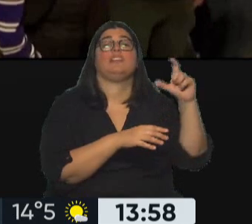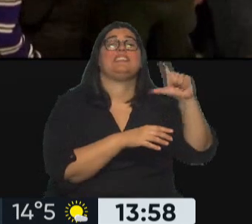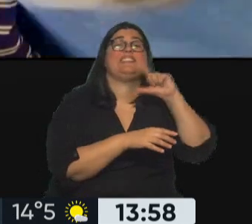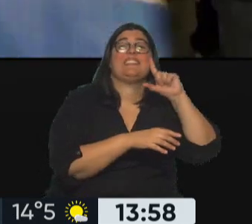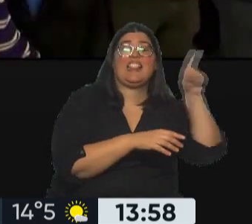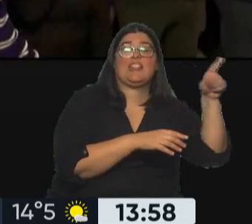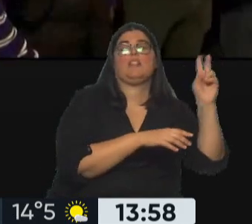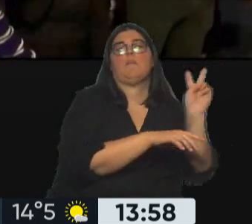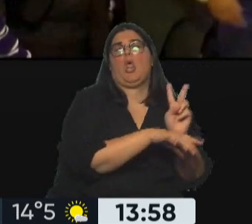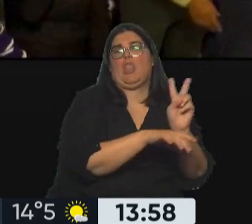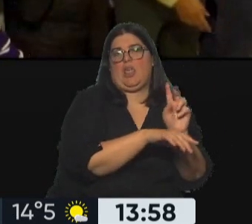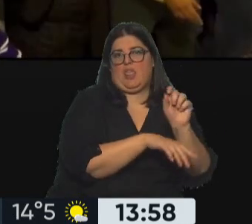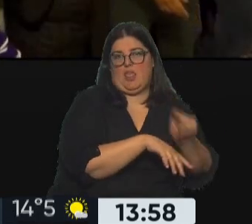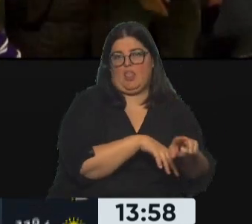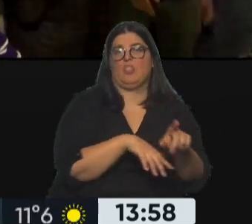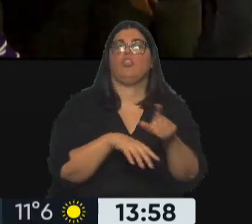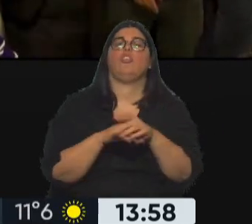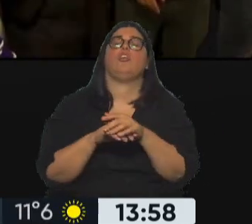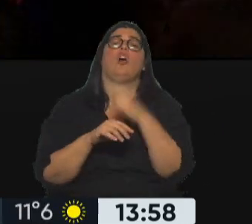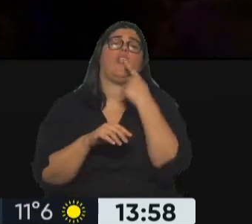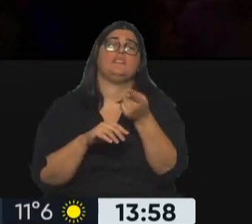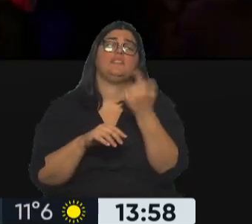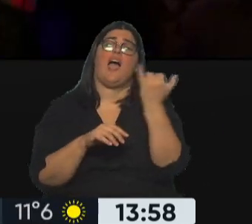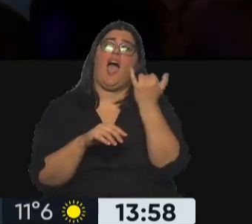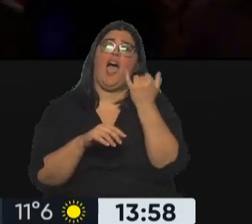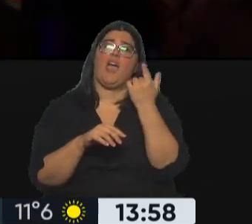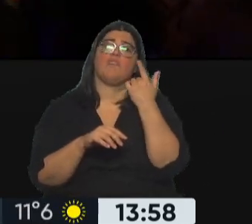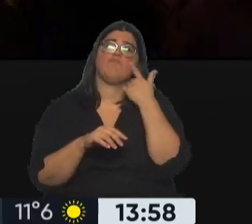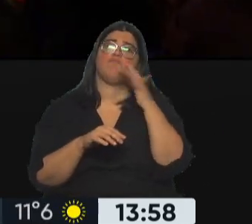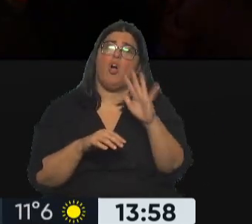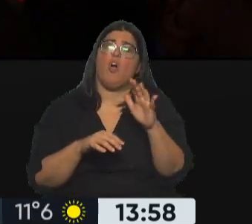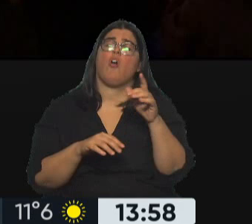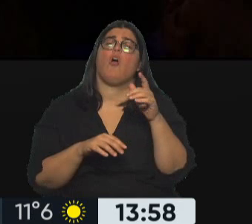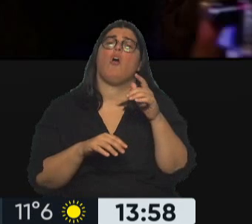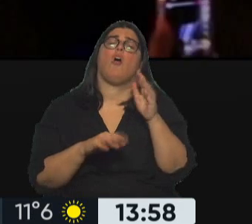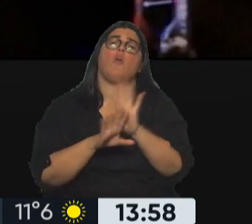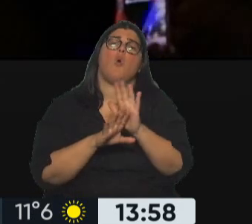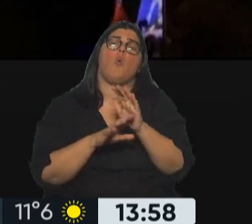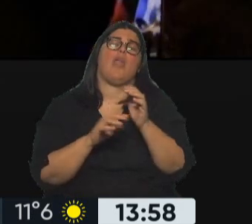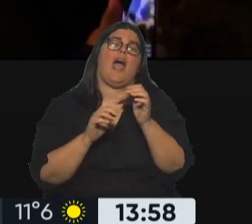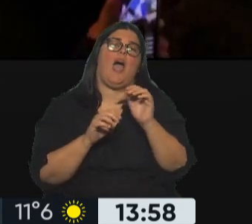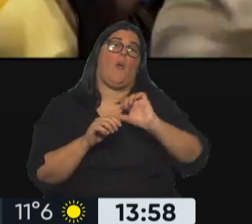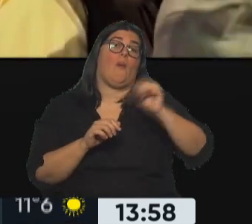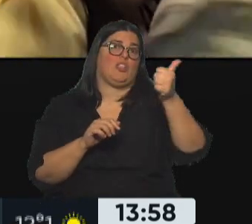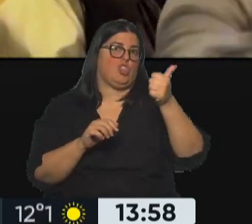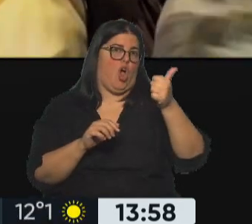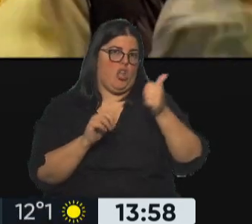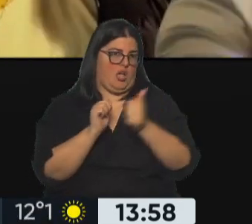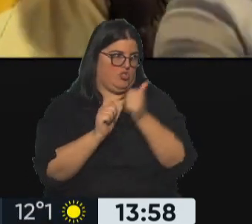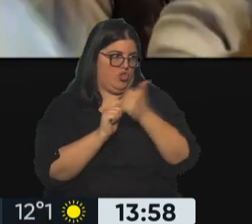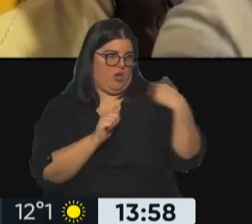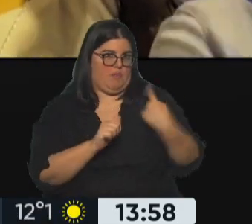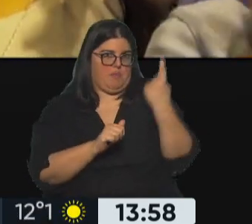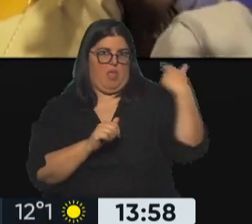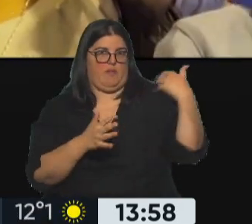contra Arévalo, están amenazando lo que puede ser una victoria histórica para Guatemala. Es decir, la oposición junto con